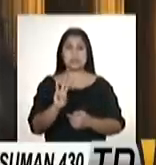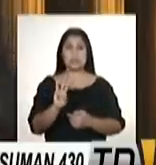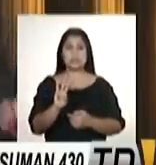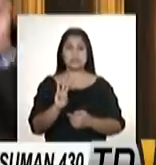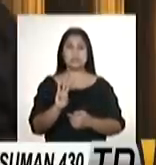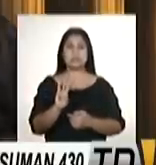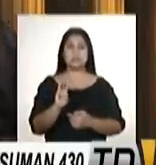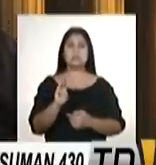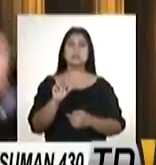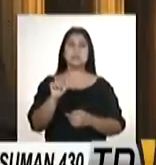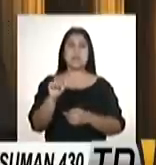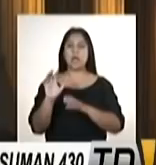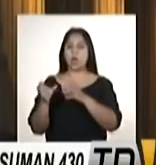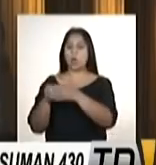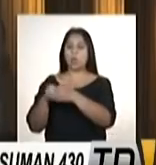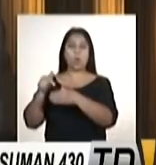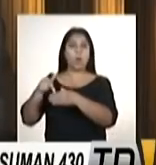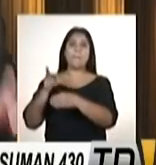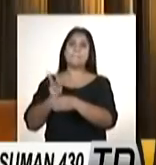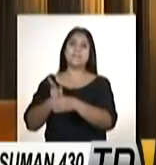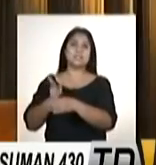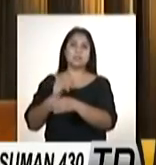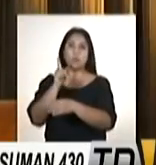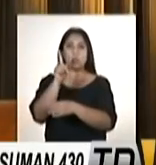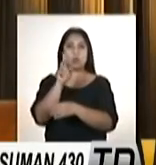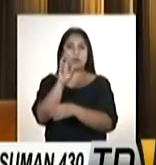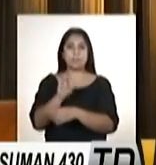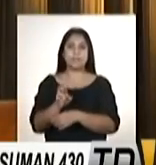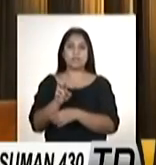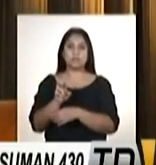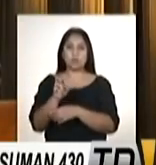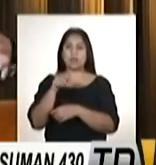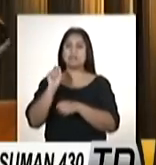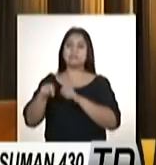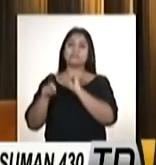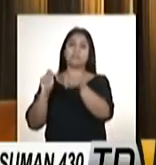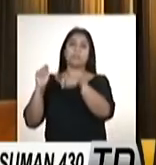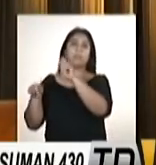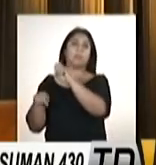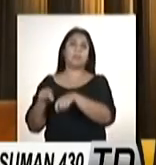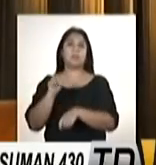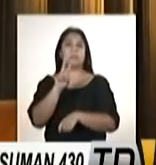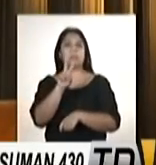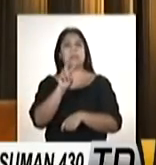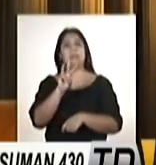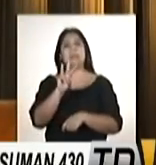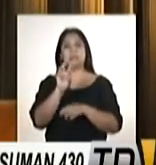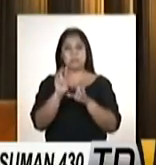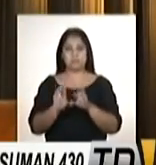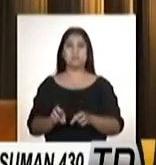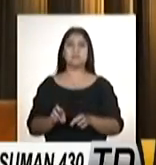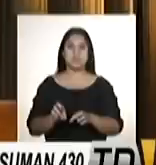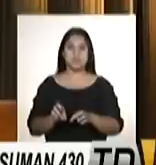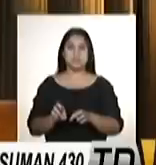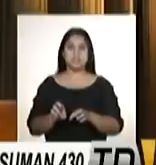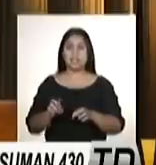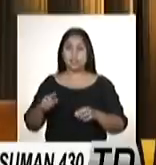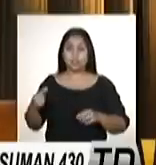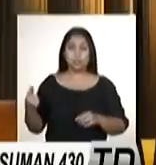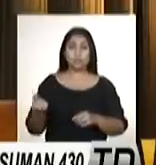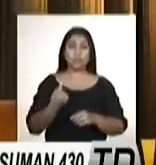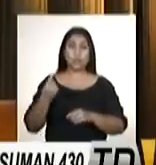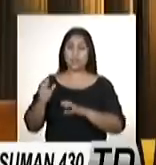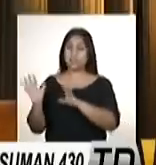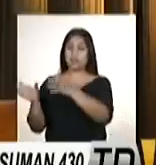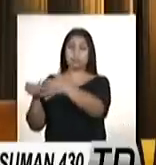corresponden a un mismo caso. Una persona que infectó a 23 personas, las cuales todas